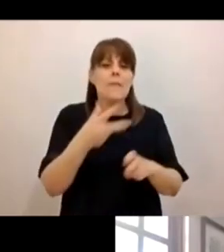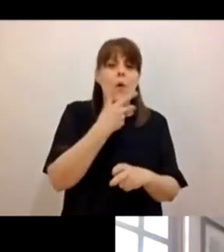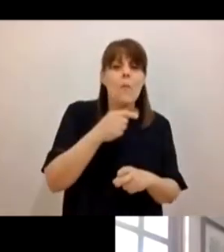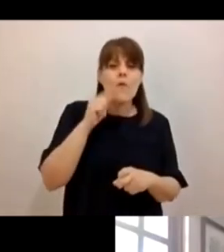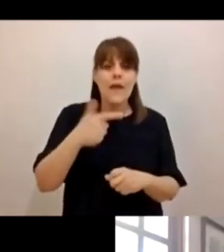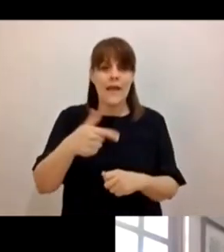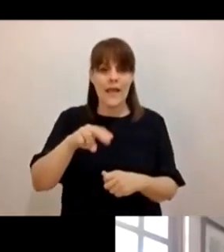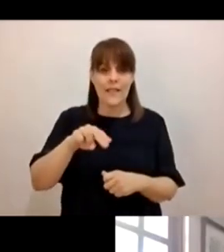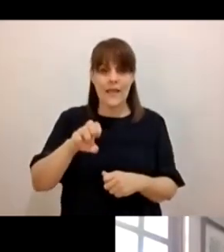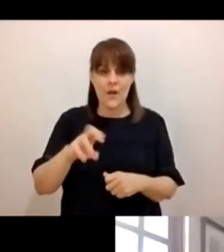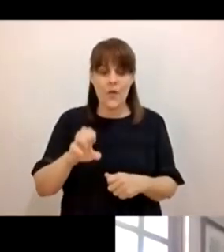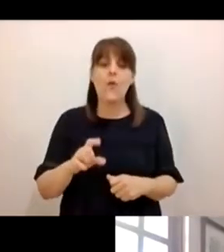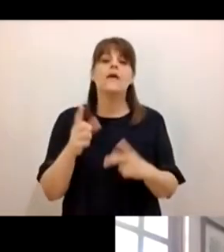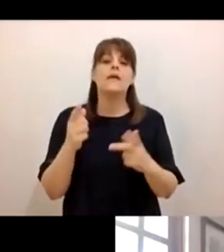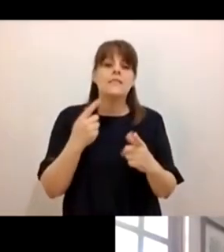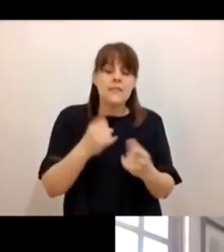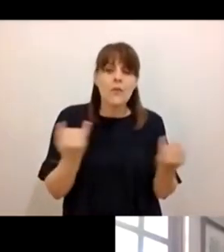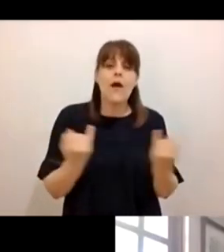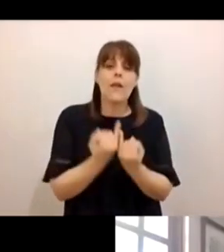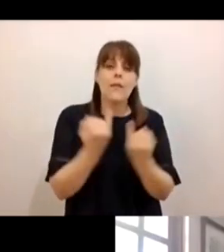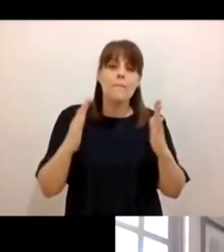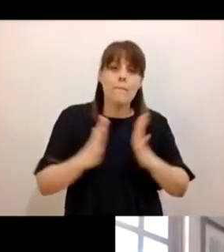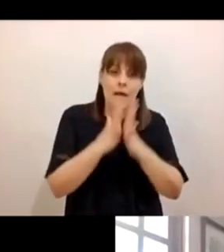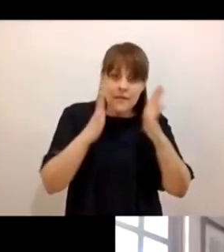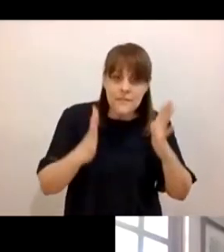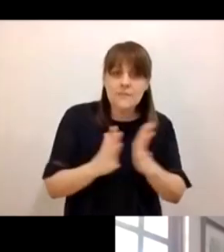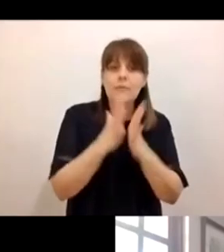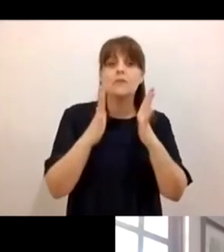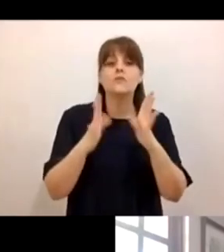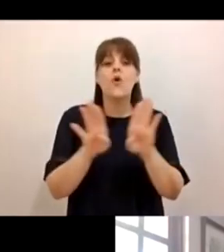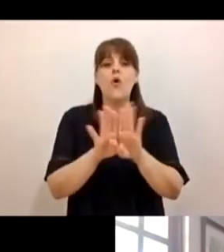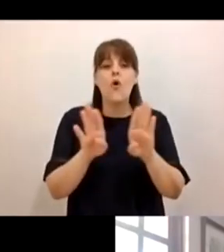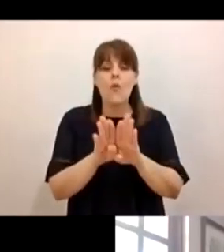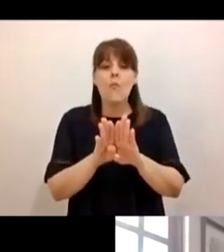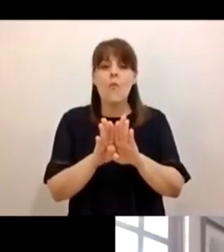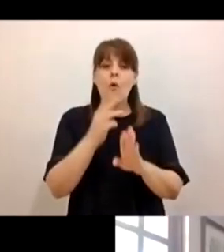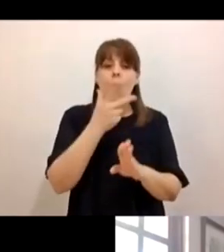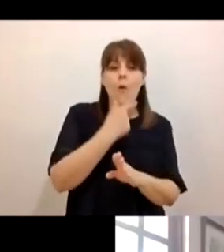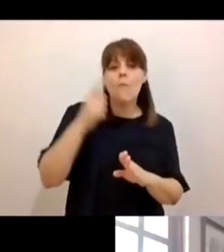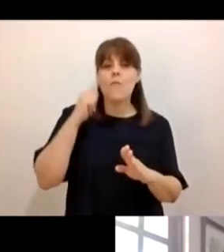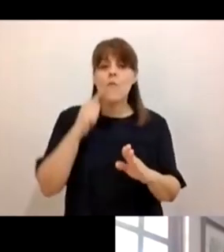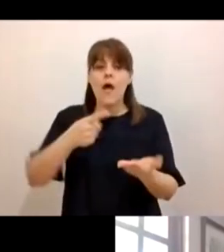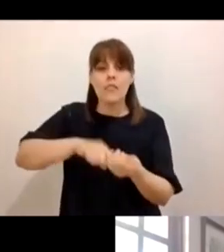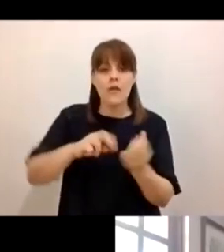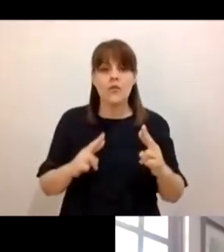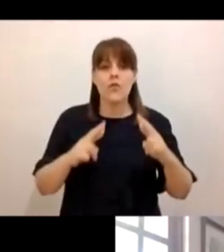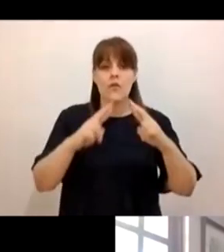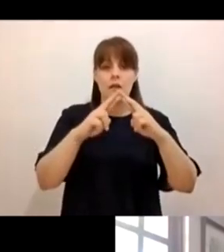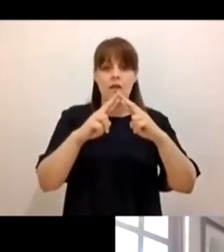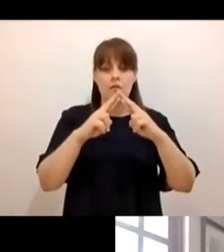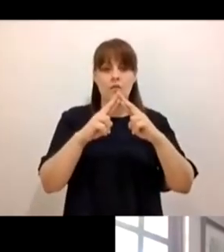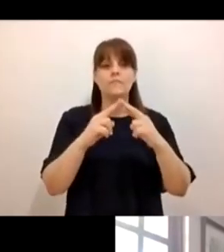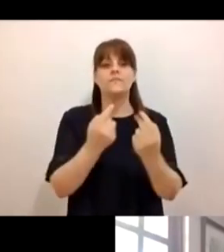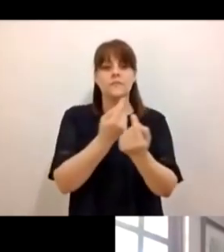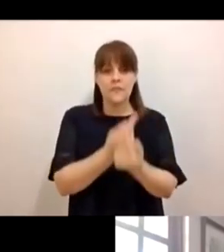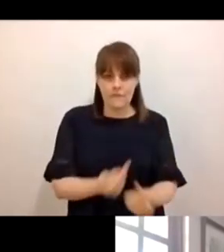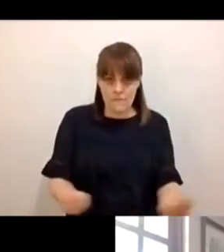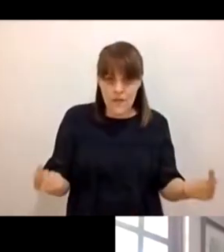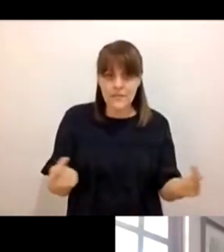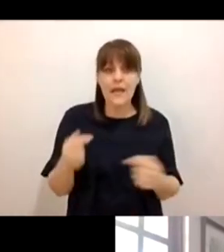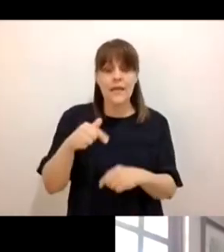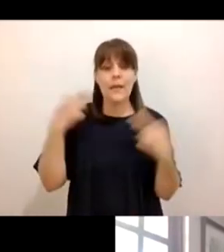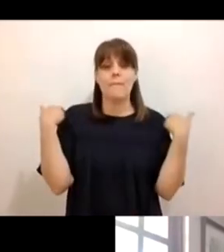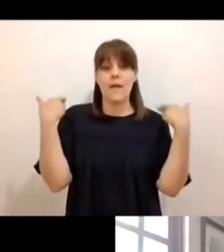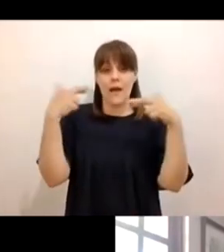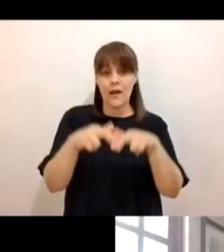ejercicio de derechos de mujeres y hombres pertenecientes a iglesias cristianas en el campo religioso infancia es académica de la facultad de